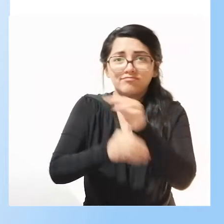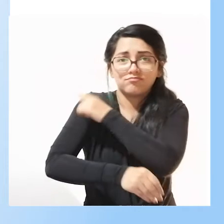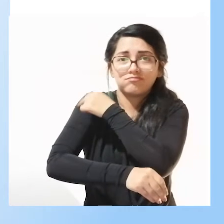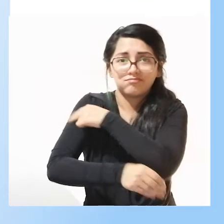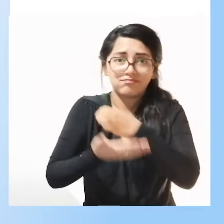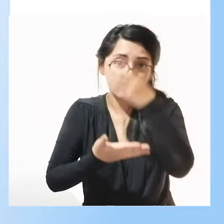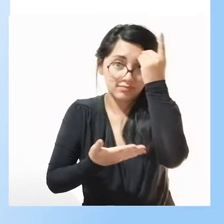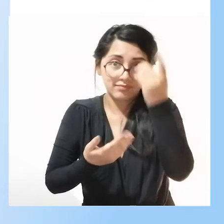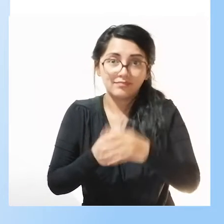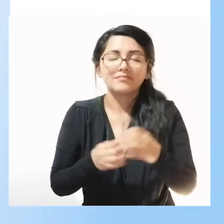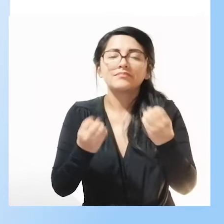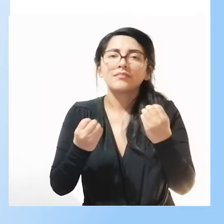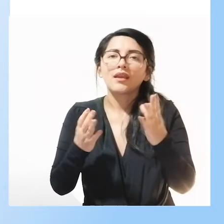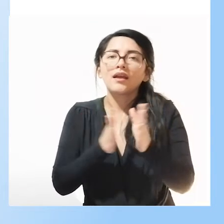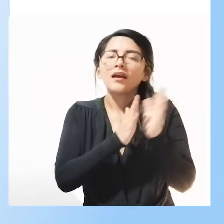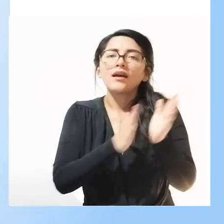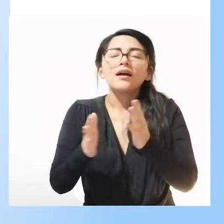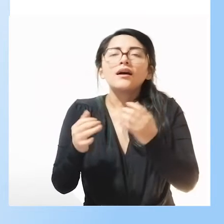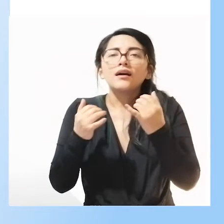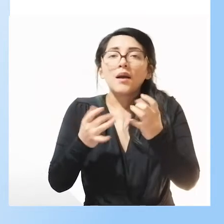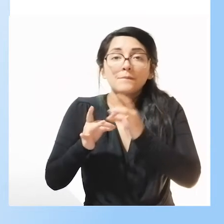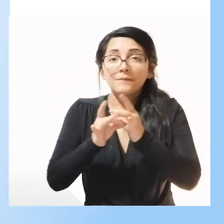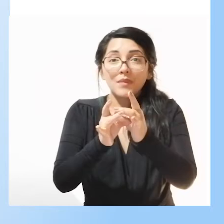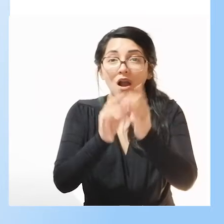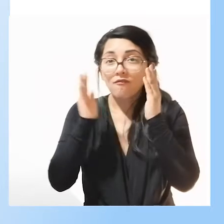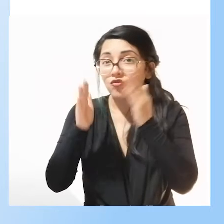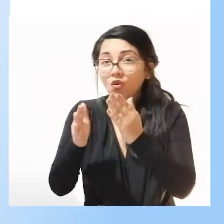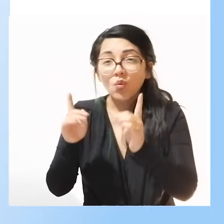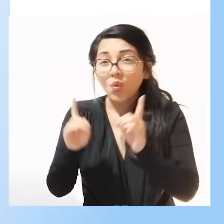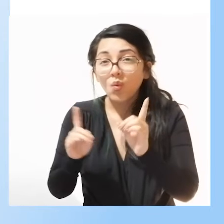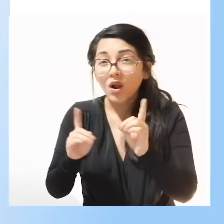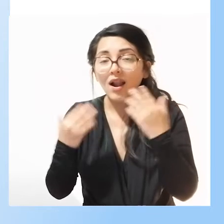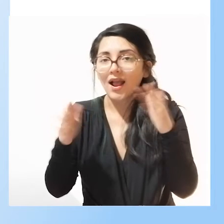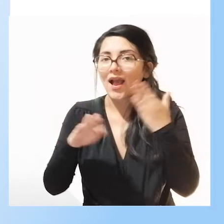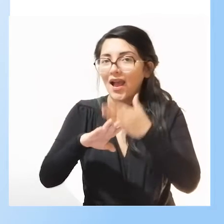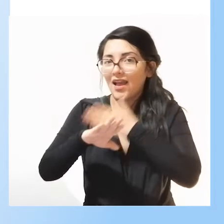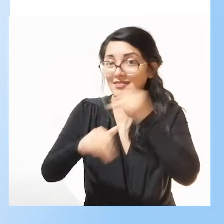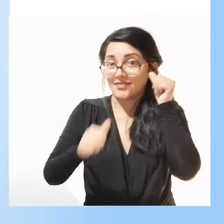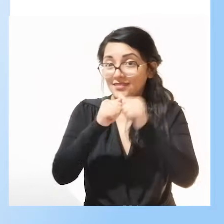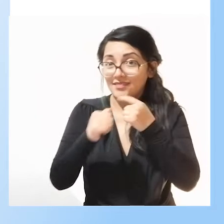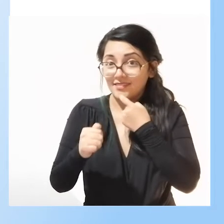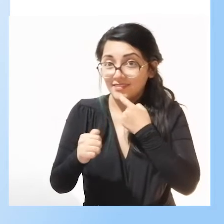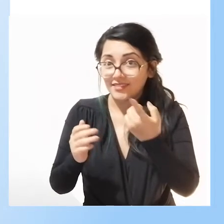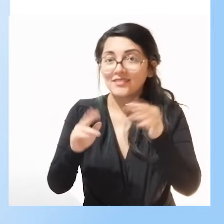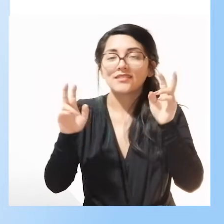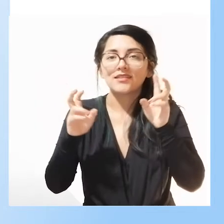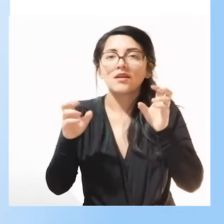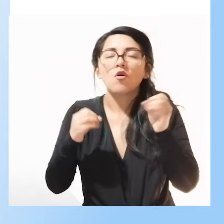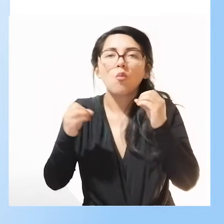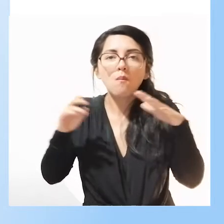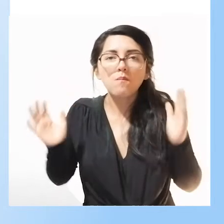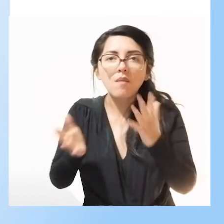Otro enfoque metodológico que ya hemos mencionado al principio, es el enfoque promotor de la resiliencia.